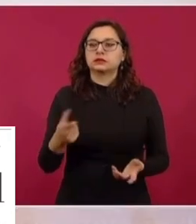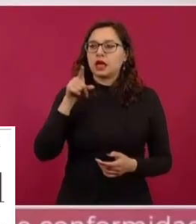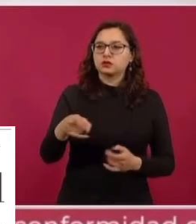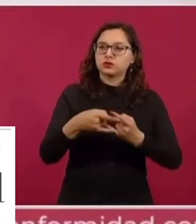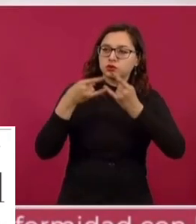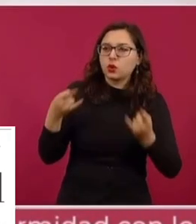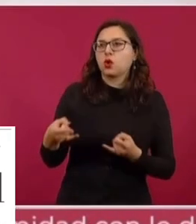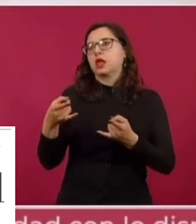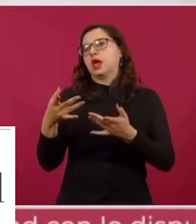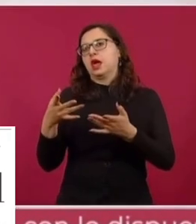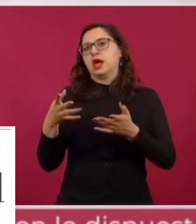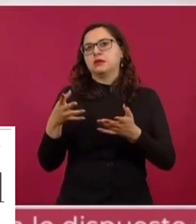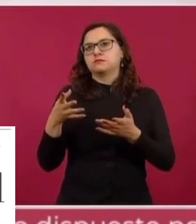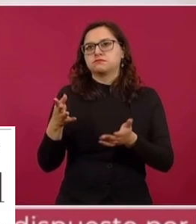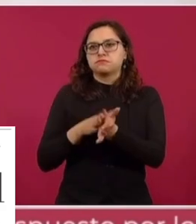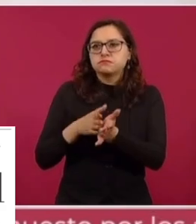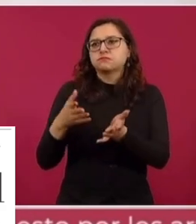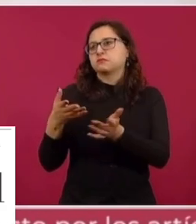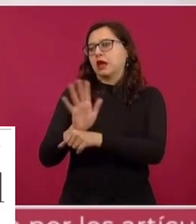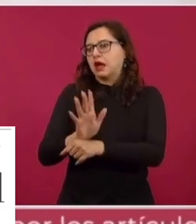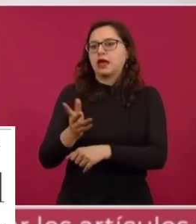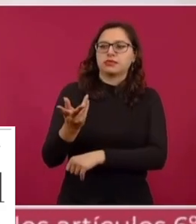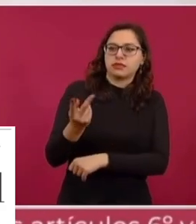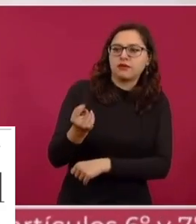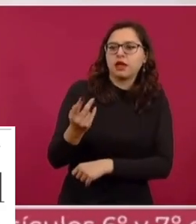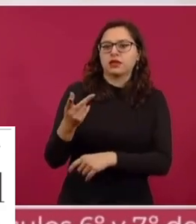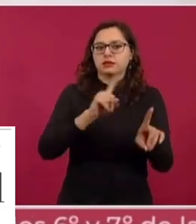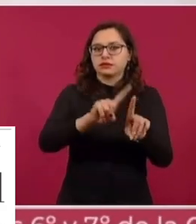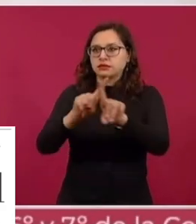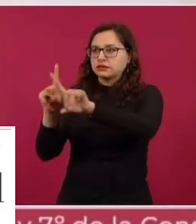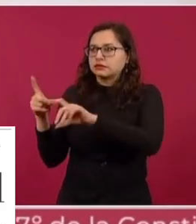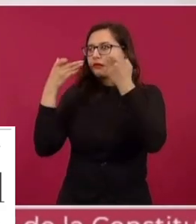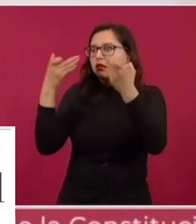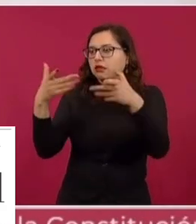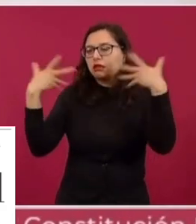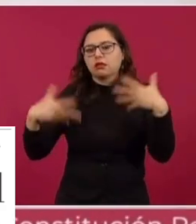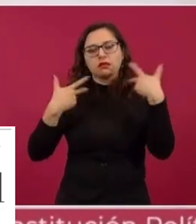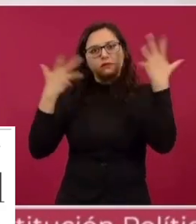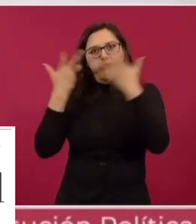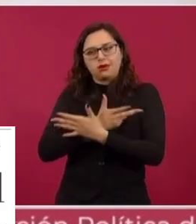series de narcotráfico y la